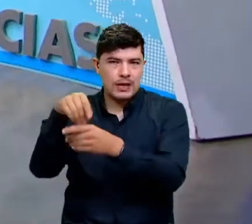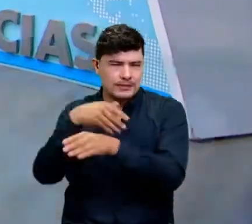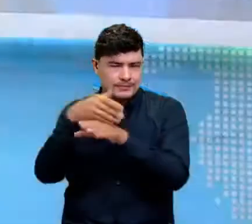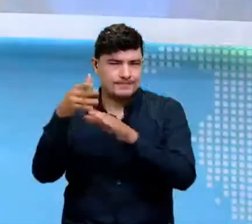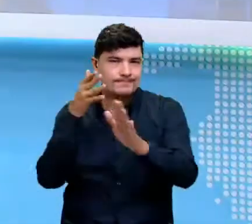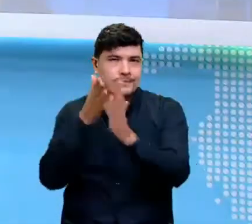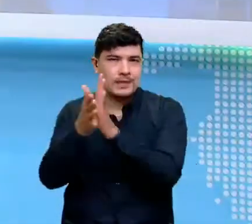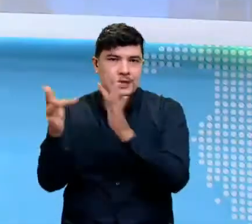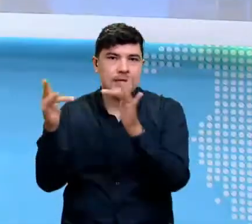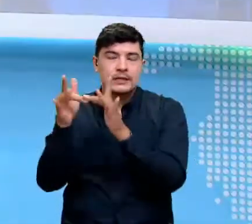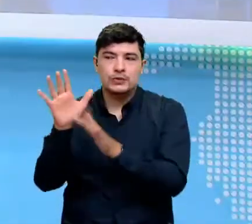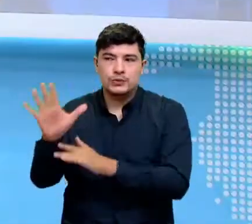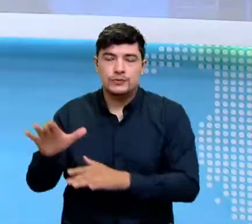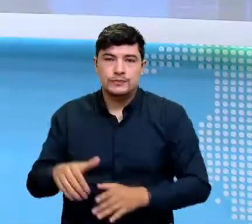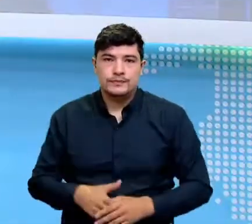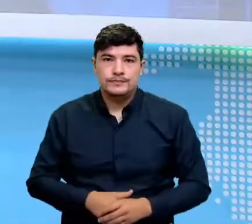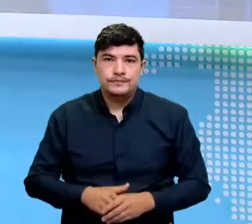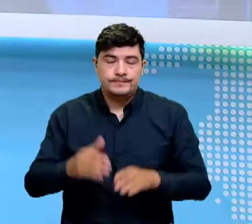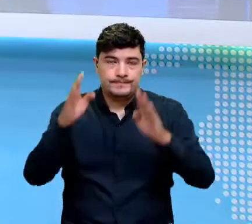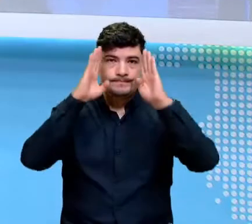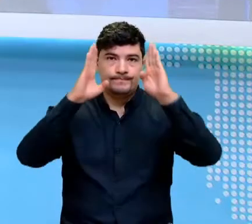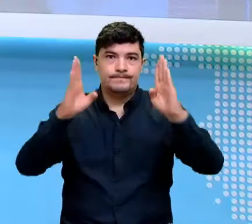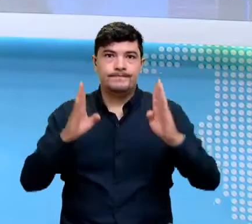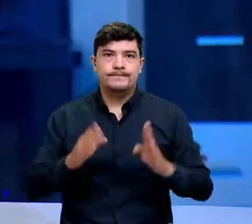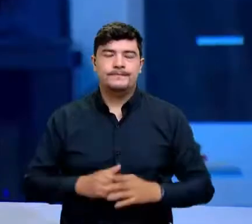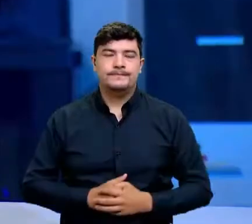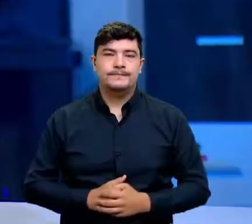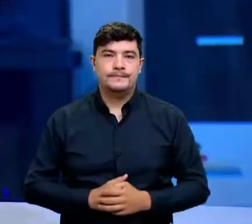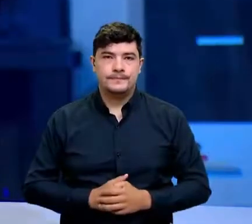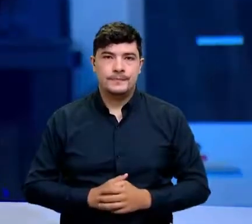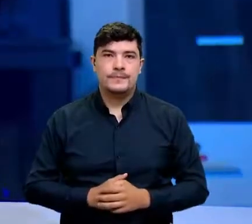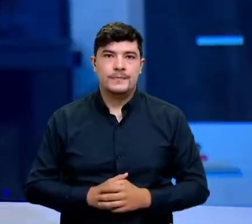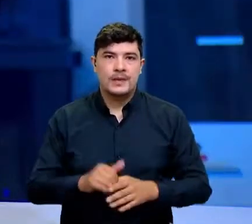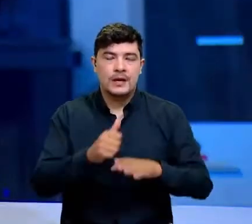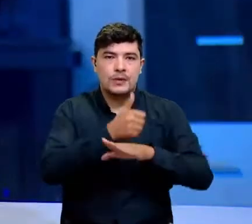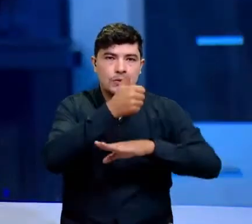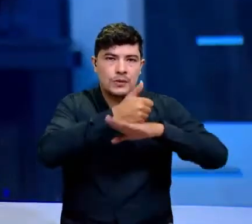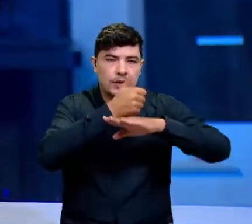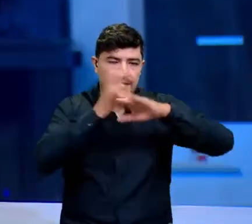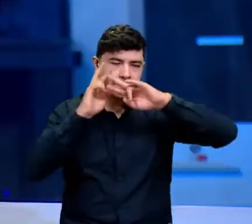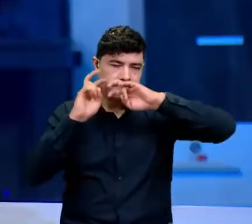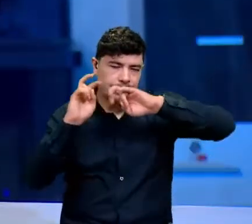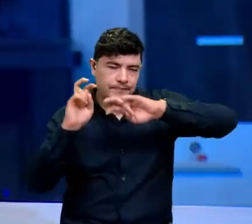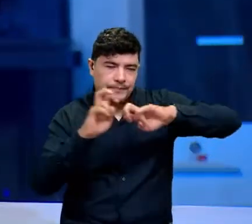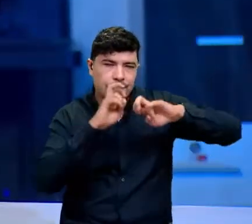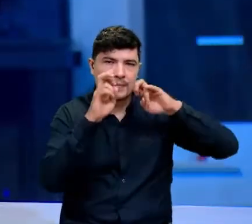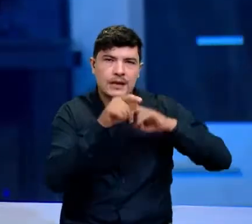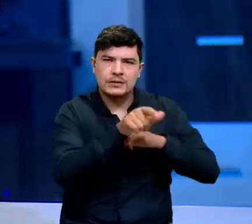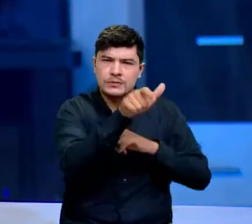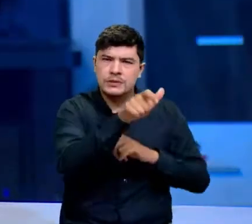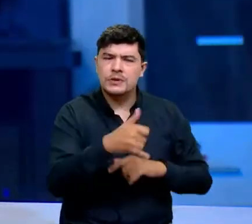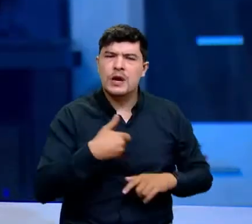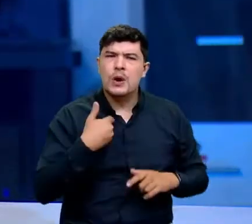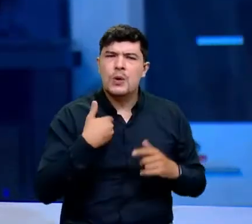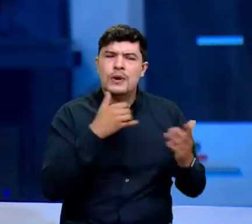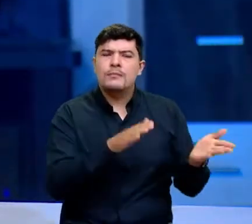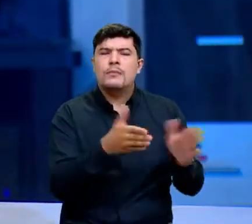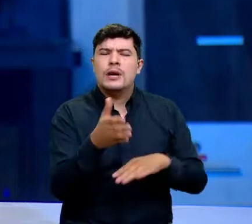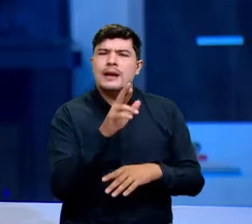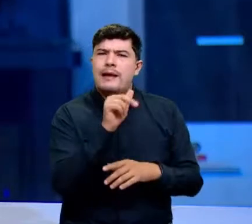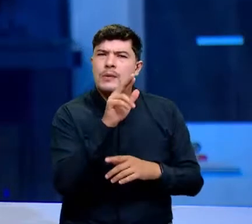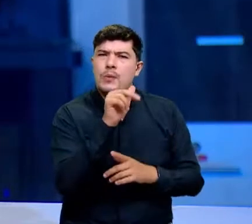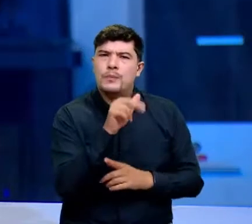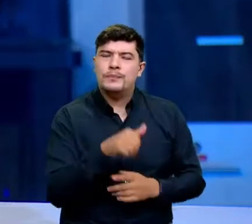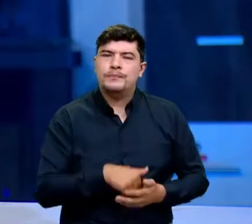adelante. Porque mucha atención, Sergio y televidentes, las autoridades forenses investigan la extraña muerte de una joven que al parecer falleció cuando